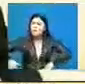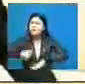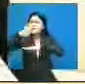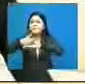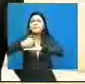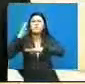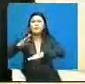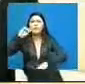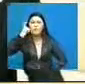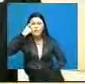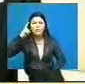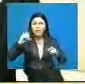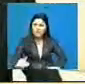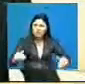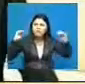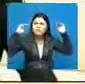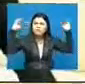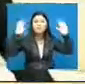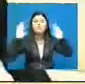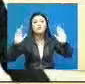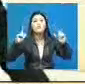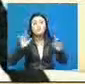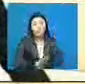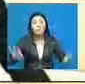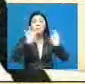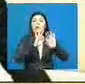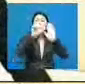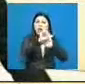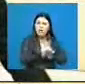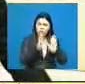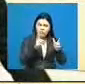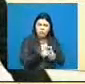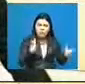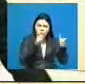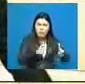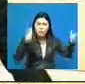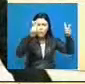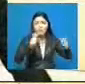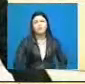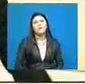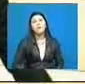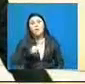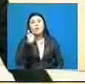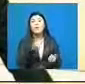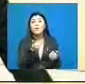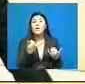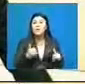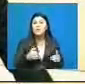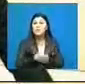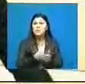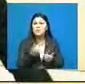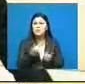las sentencias de las altas cortes, la legislación del Congreso de la República y las medidas y decisiones que